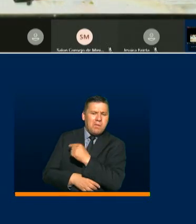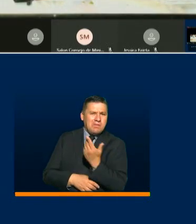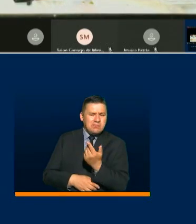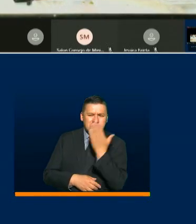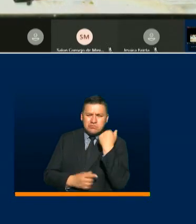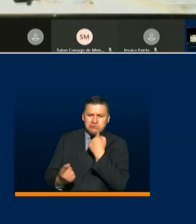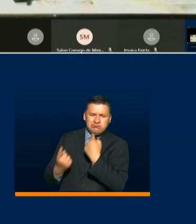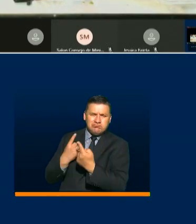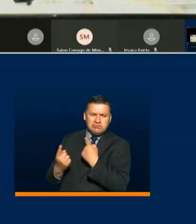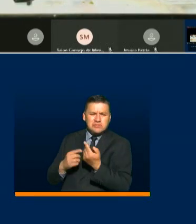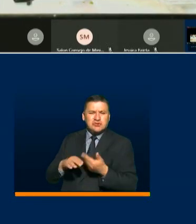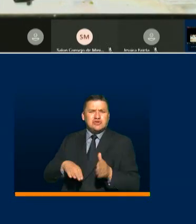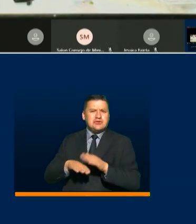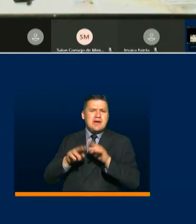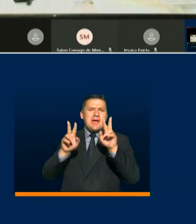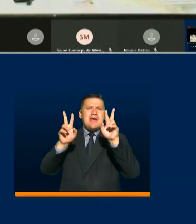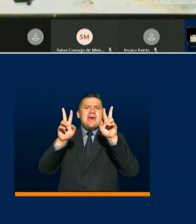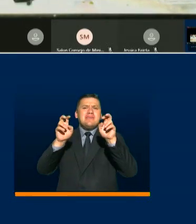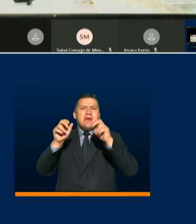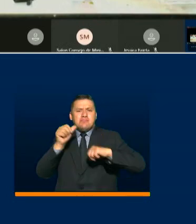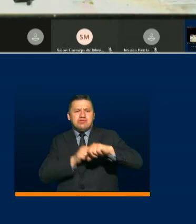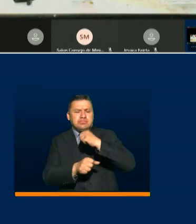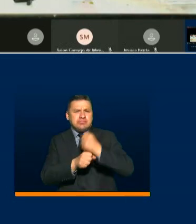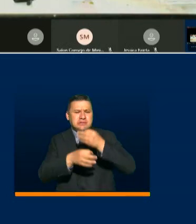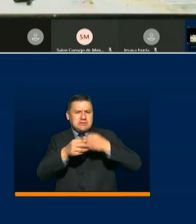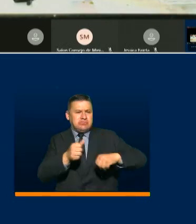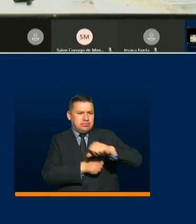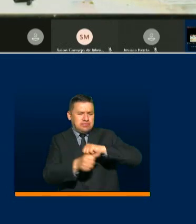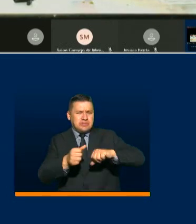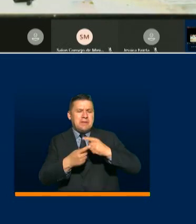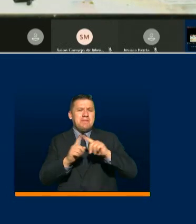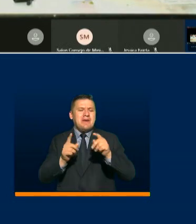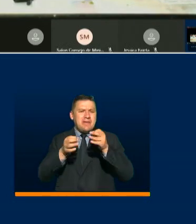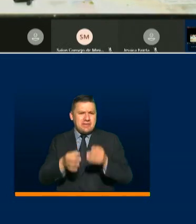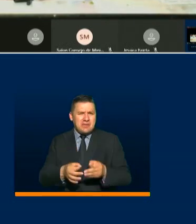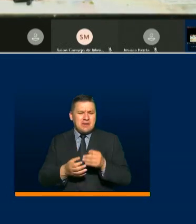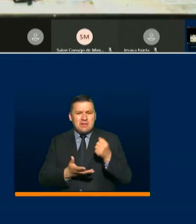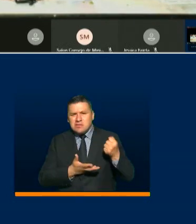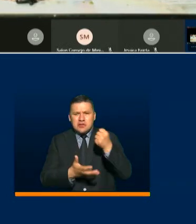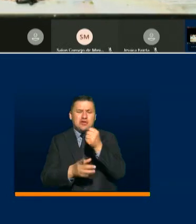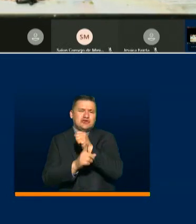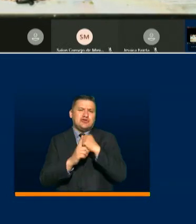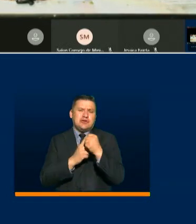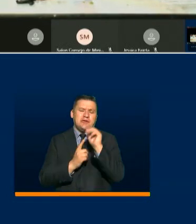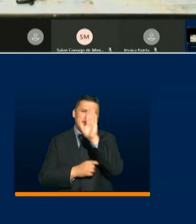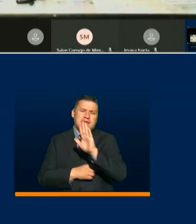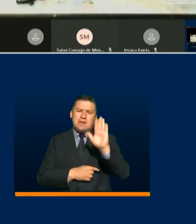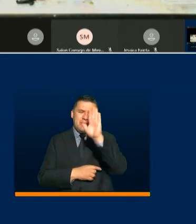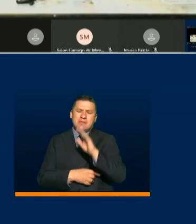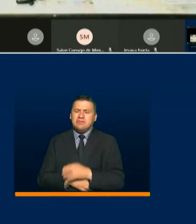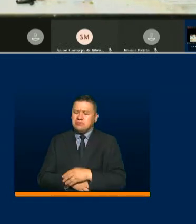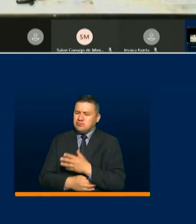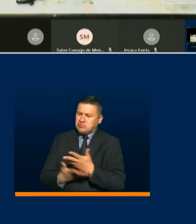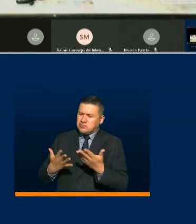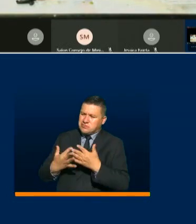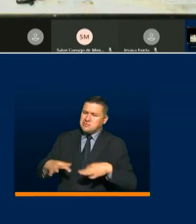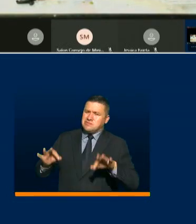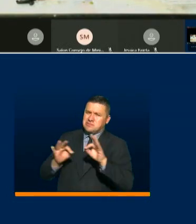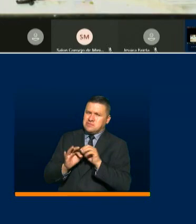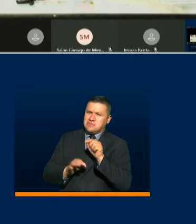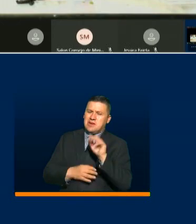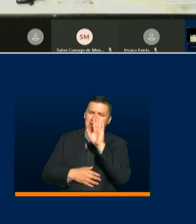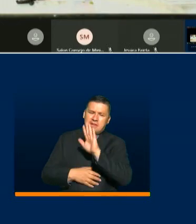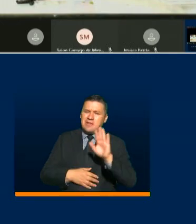estábamos hablando sobre temas de reactivación segura, pero también de la inversión social en el departamento. Cosas importantes,